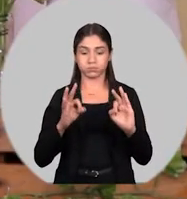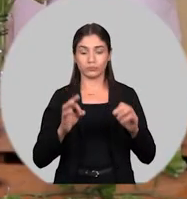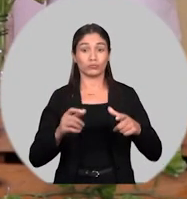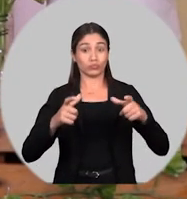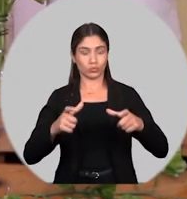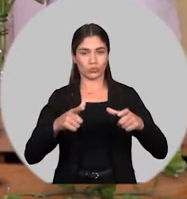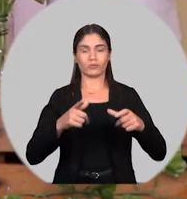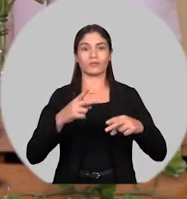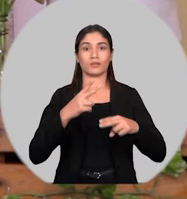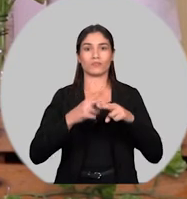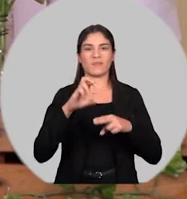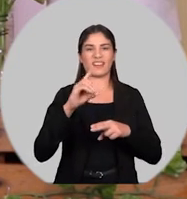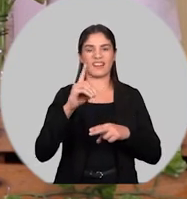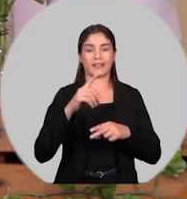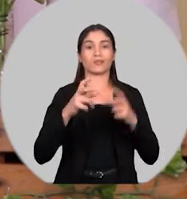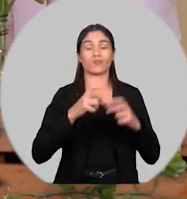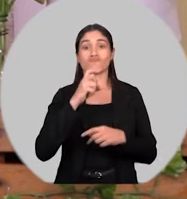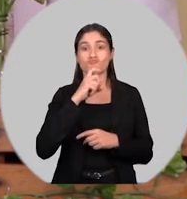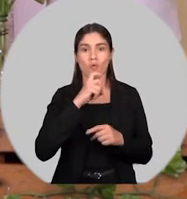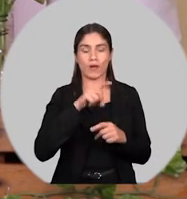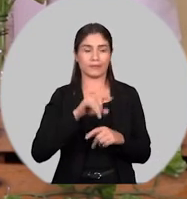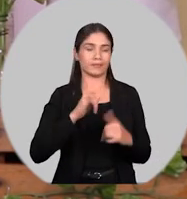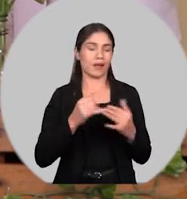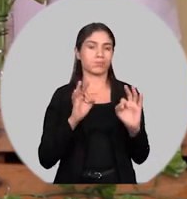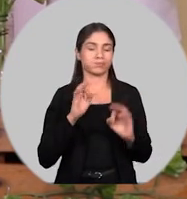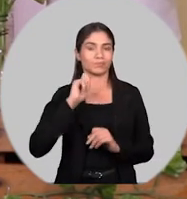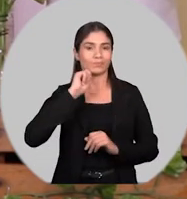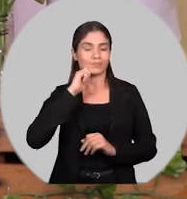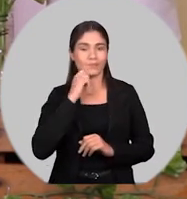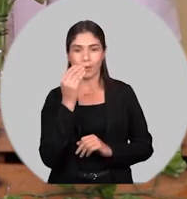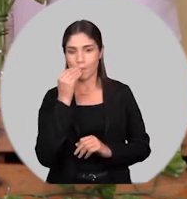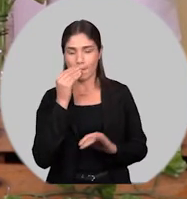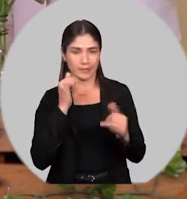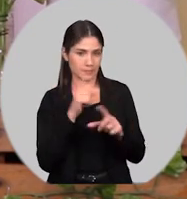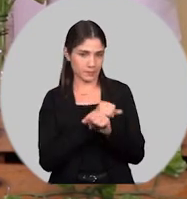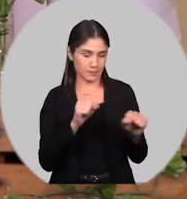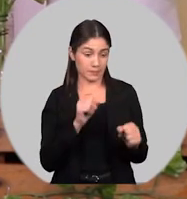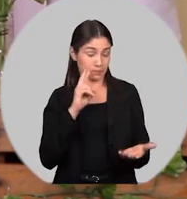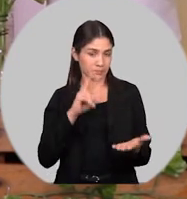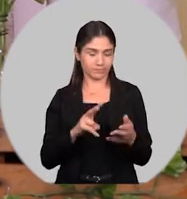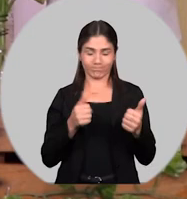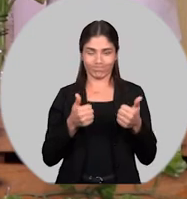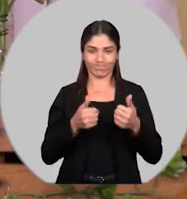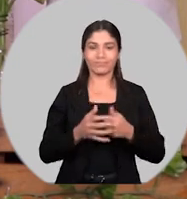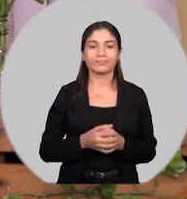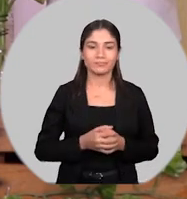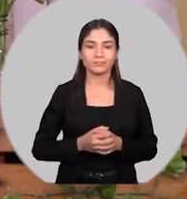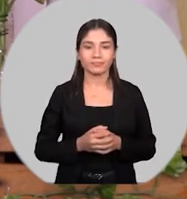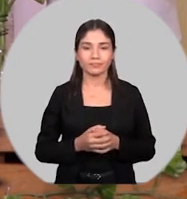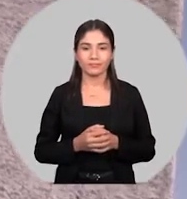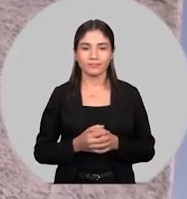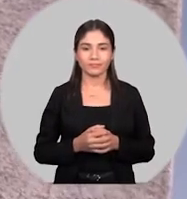acá ya tenemos nuestra torta red velvet deliciosa, lista para comer. ¿Qué les parece? Bueno,